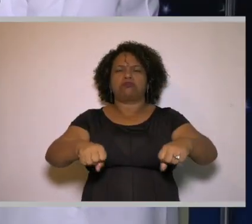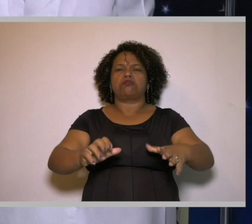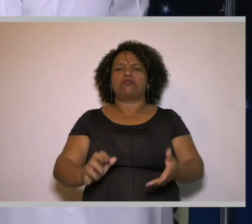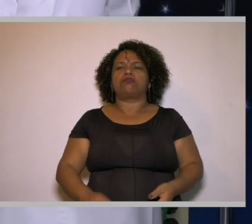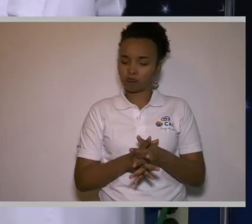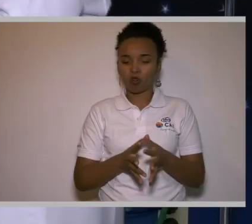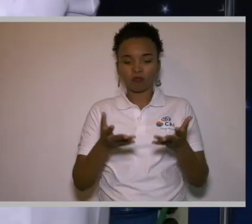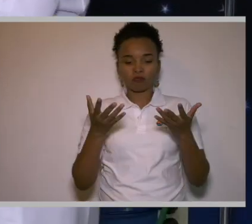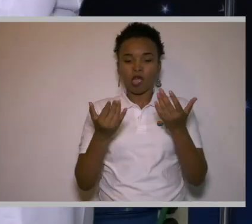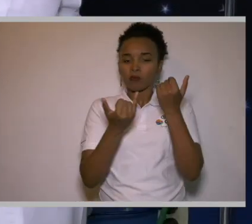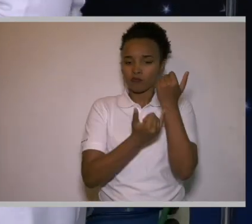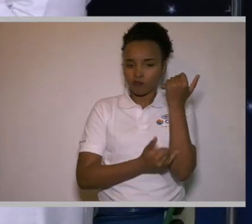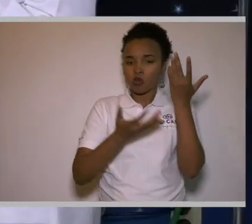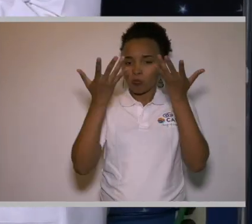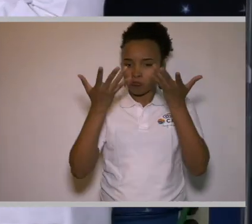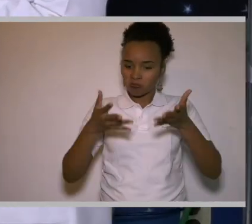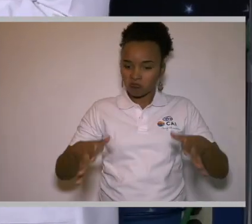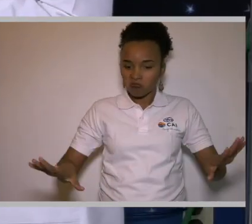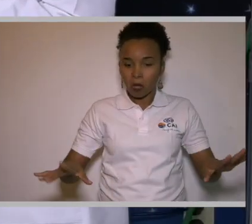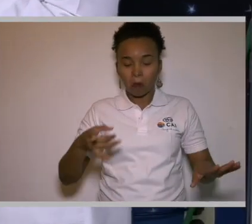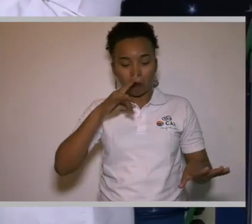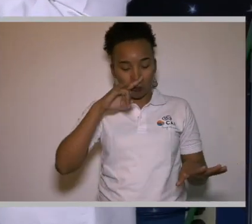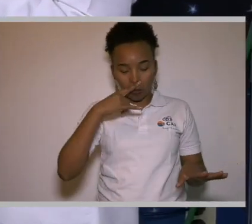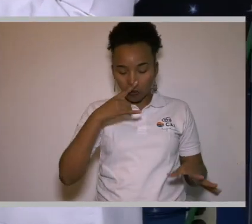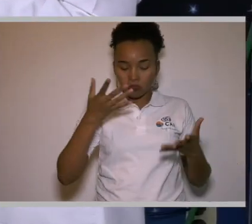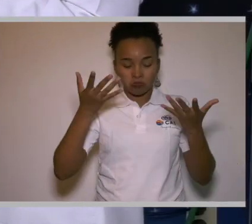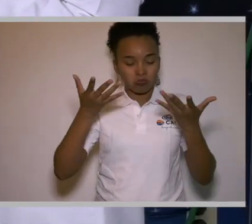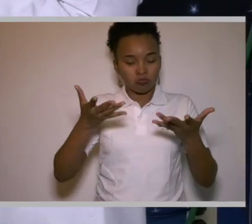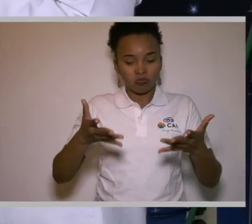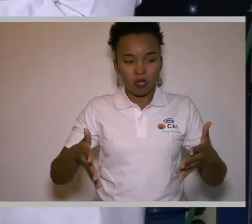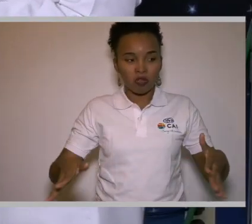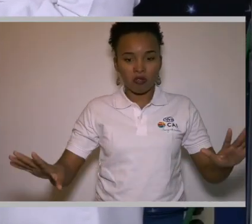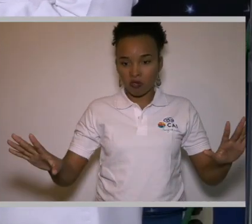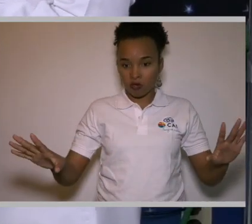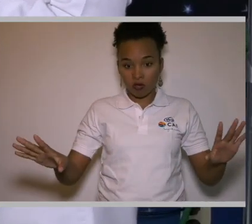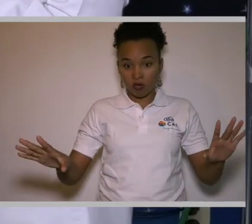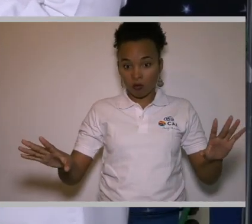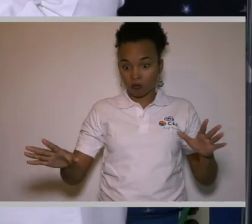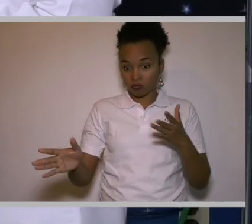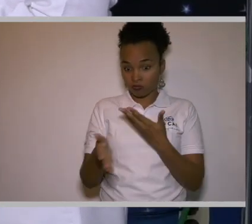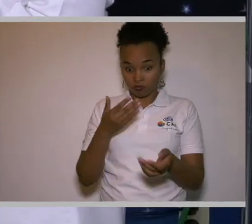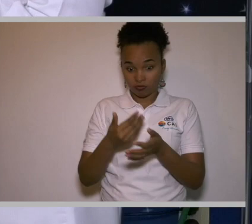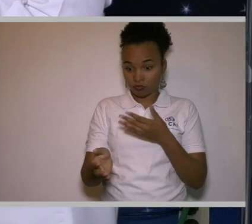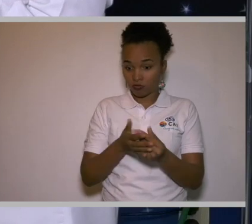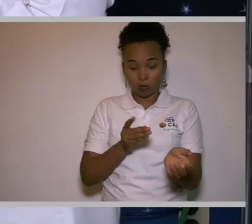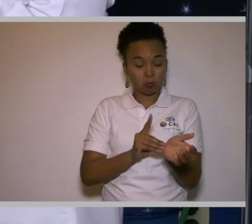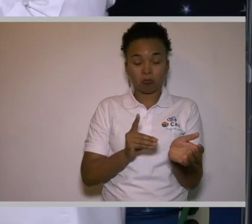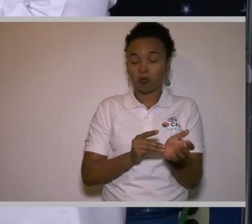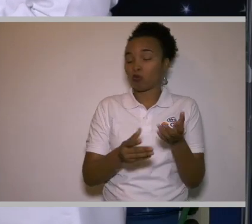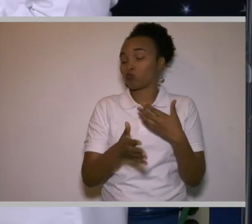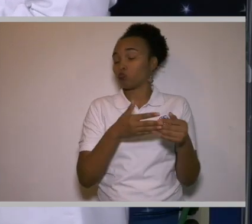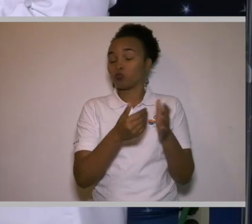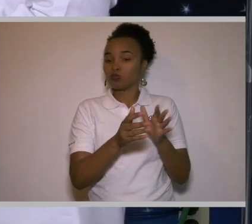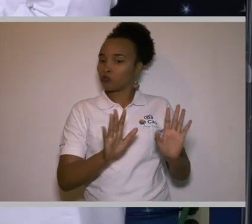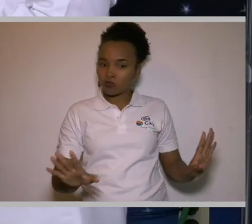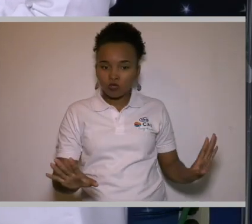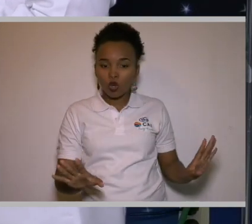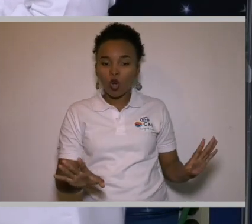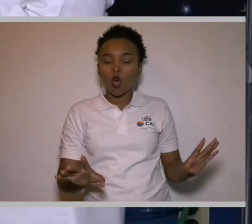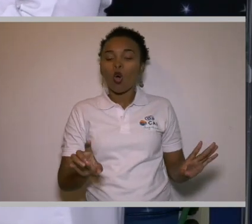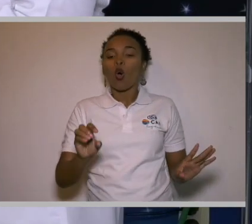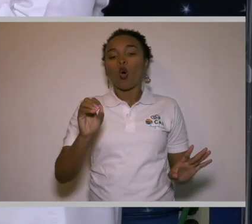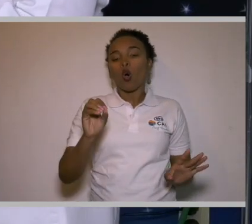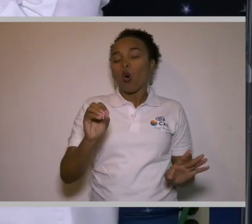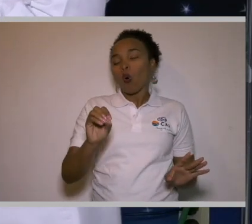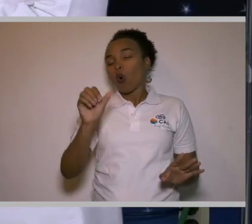una vez realizado el procedimiento quirúrgico anestésico, el niño sale de quirófano. ¿Termina ahí la